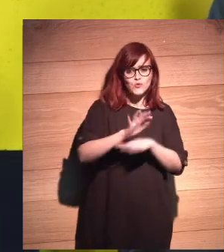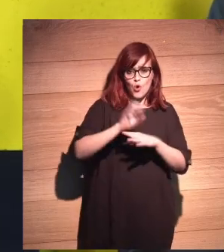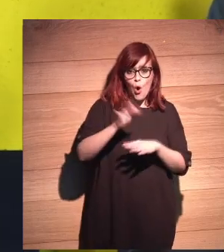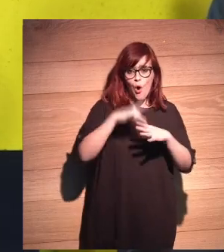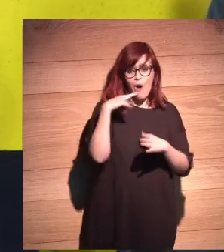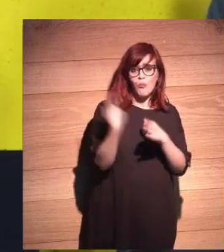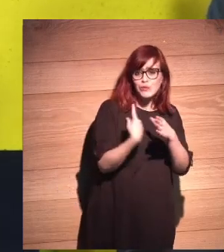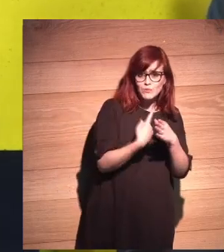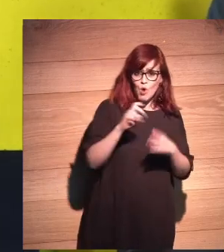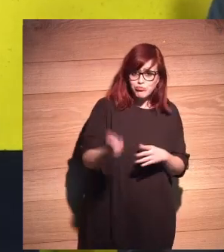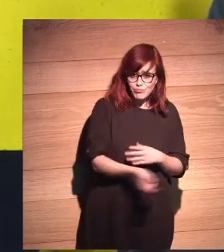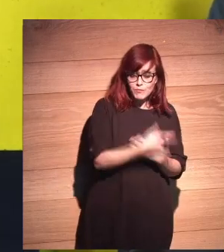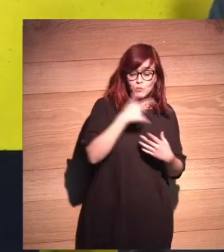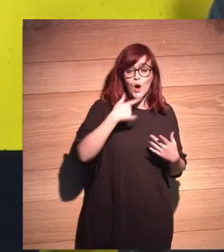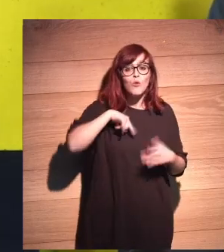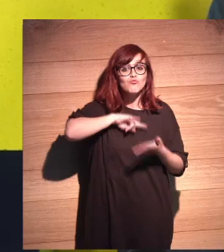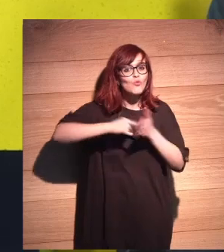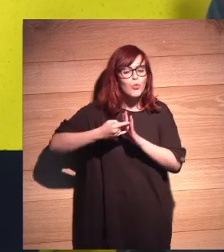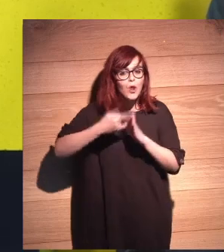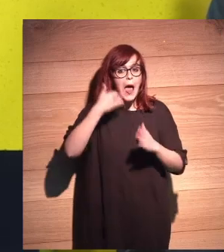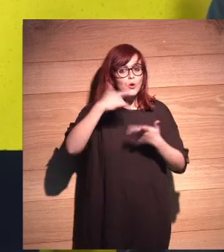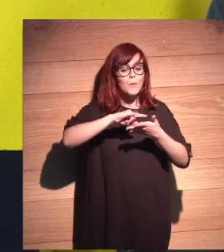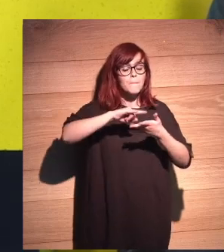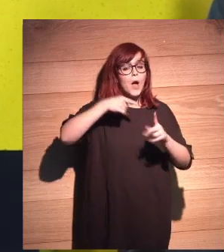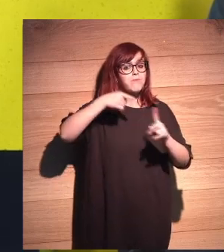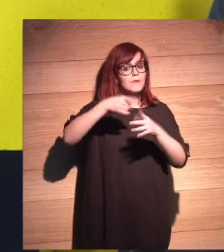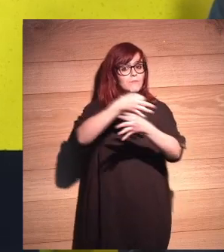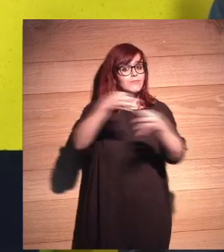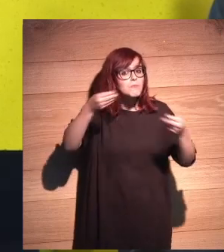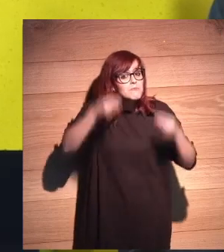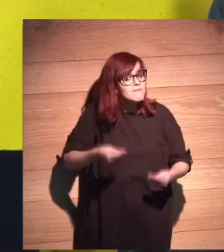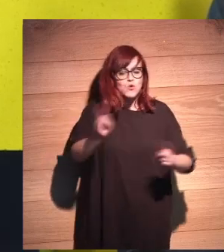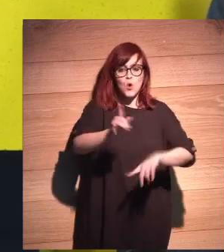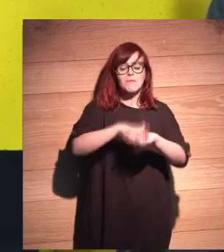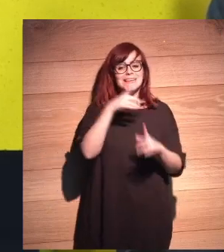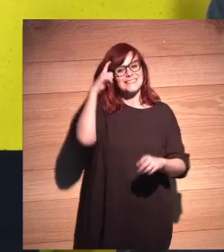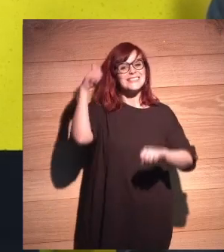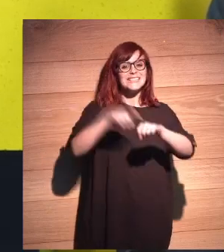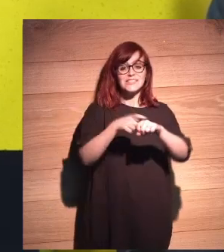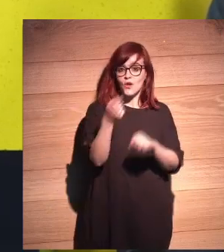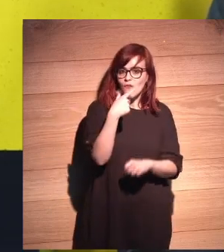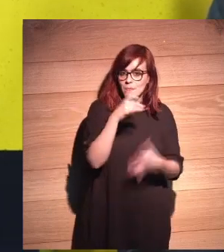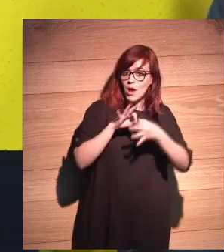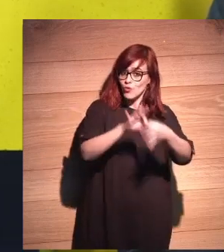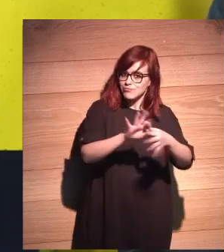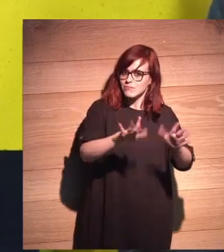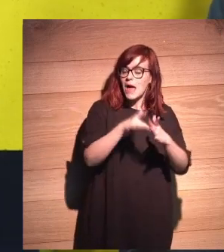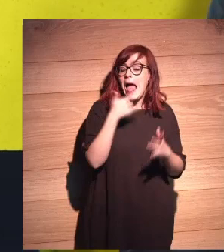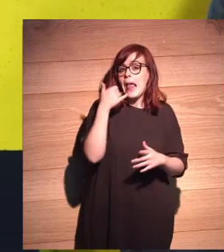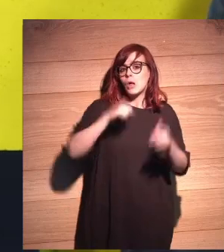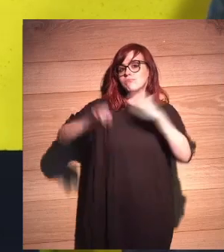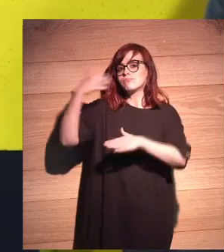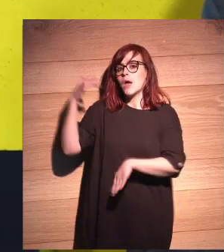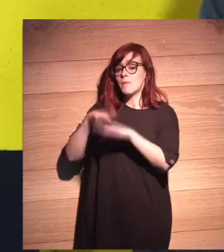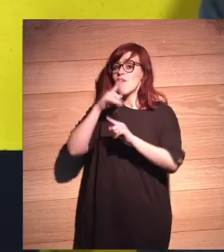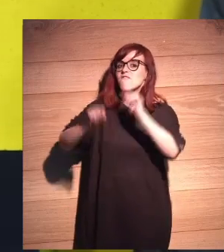con autismo, no tenemos nada eficaz. Tenemos psicofármacos desde hace unas décadas, pero fijaros lo que hemos conseguido en el ámbito de